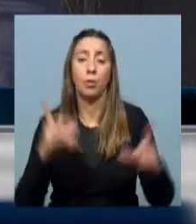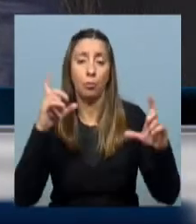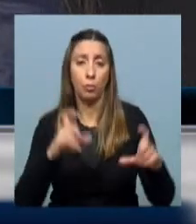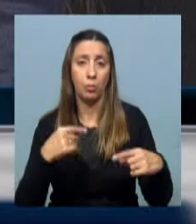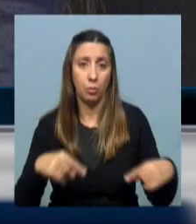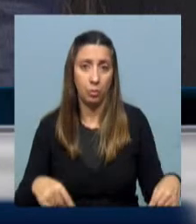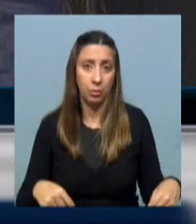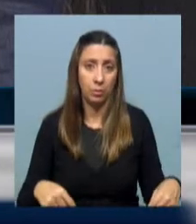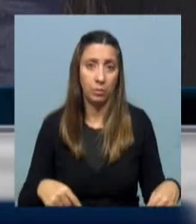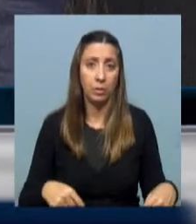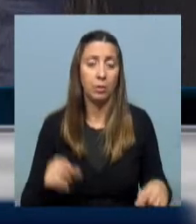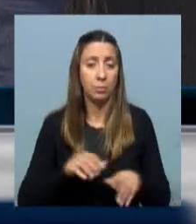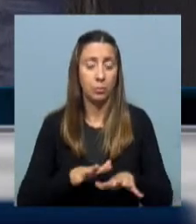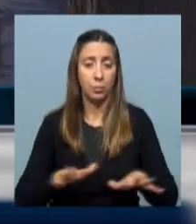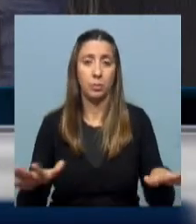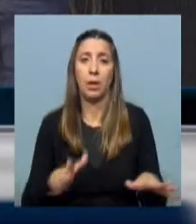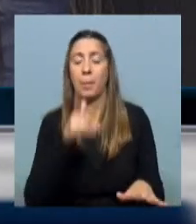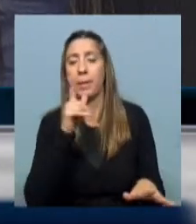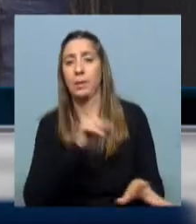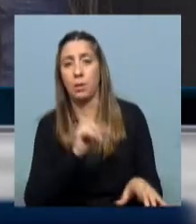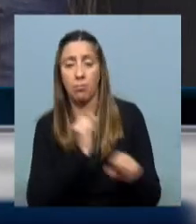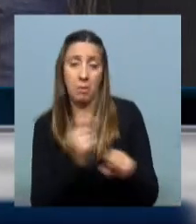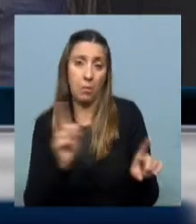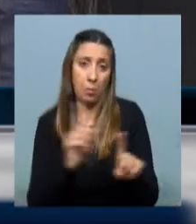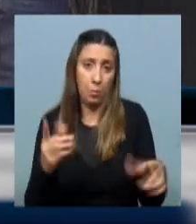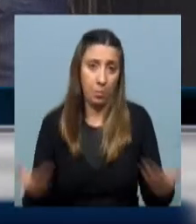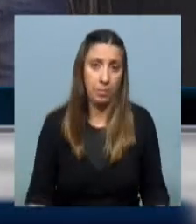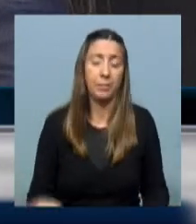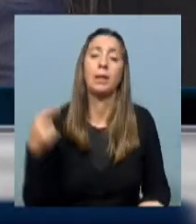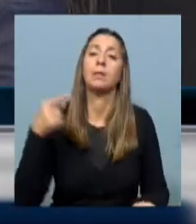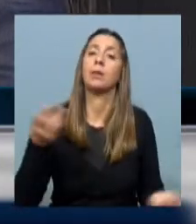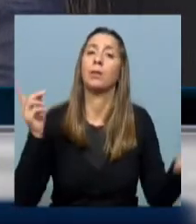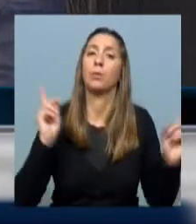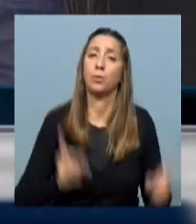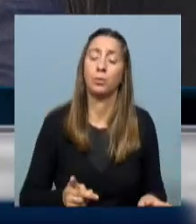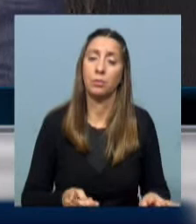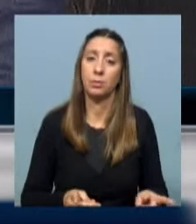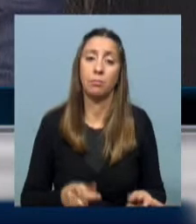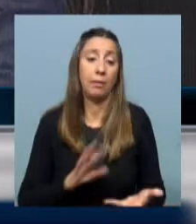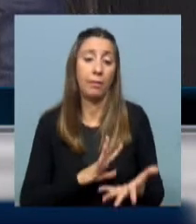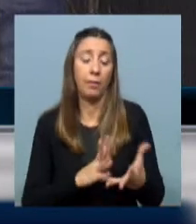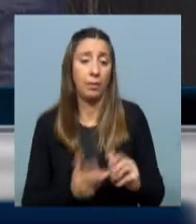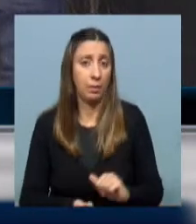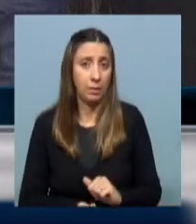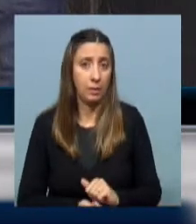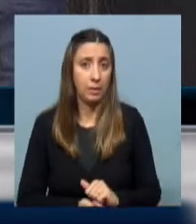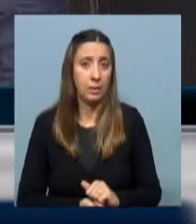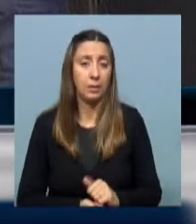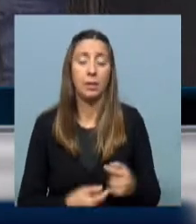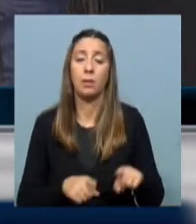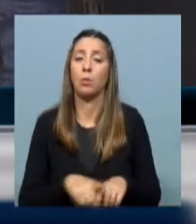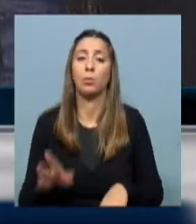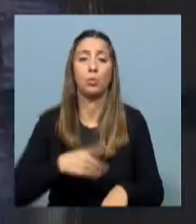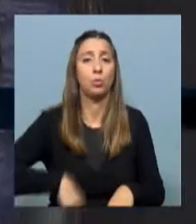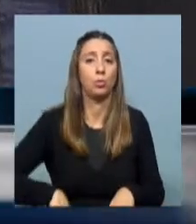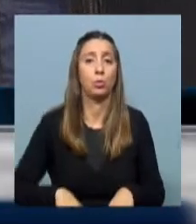está haciendo a las redes sociales, no lo está haciendo. Entonces, eso también es así. Y sin embargo, estuvimos